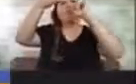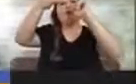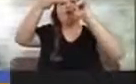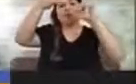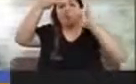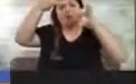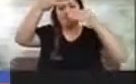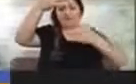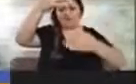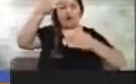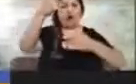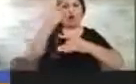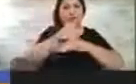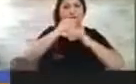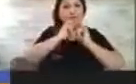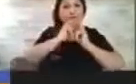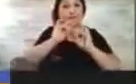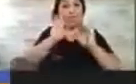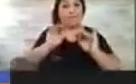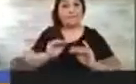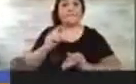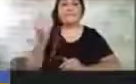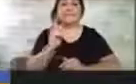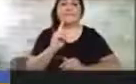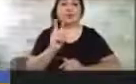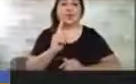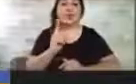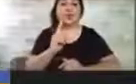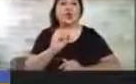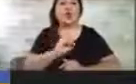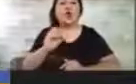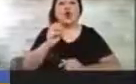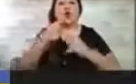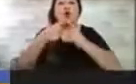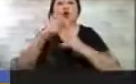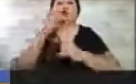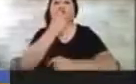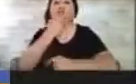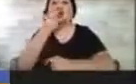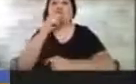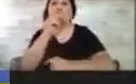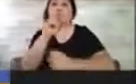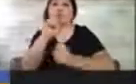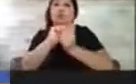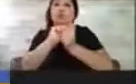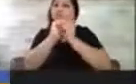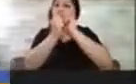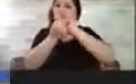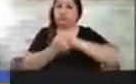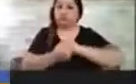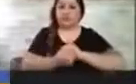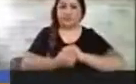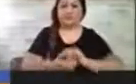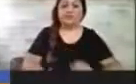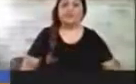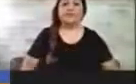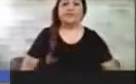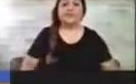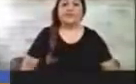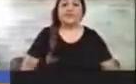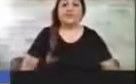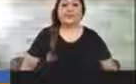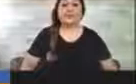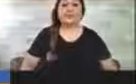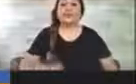y no traducir, si está en otro idioma. Y esto también, nosotros recomendamos